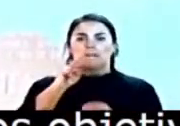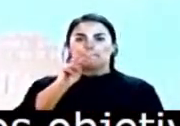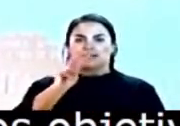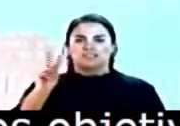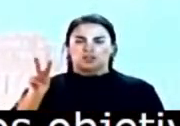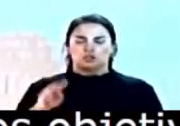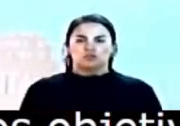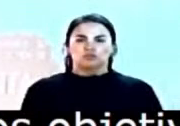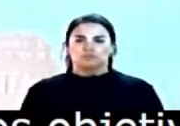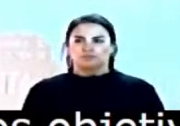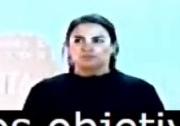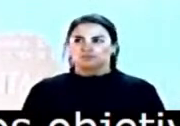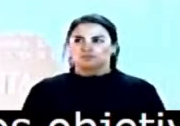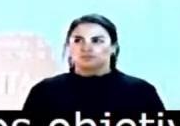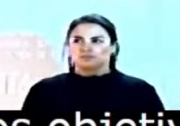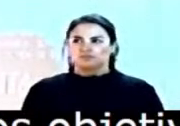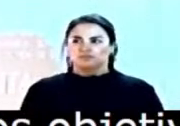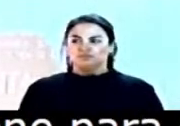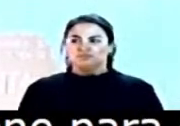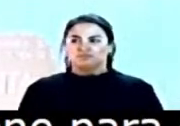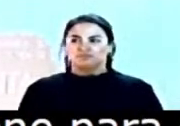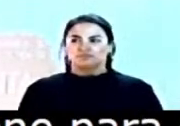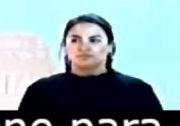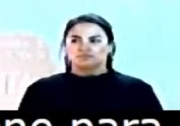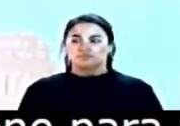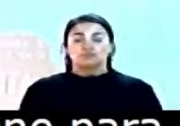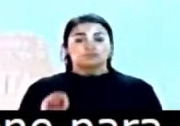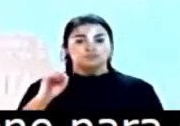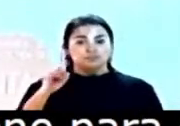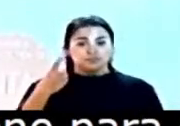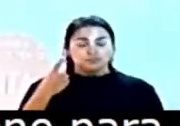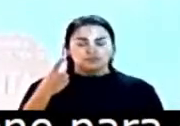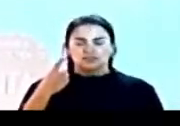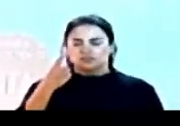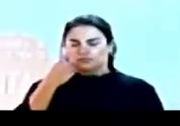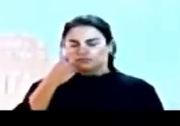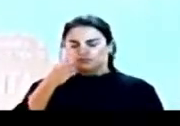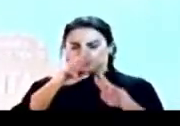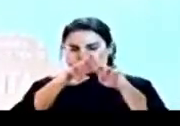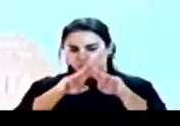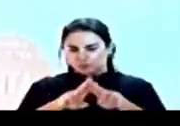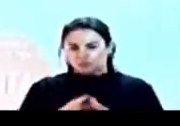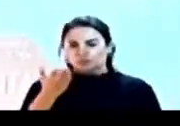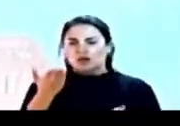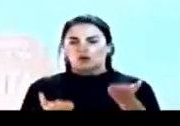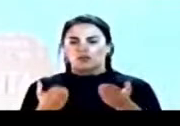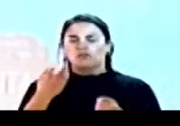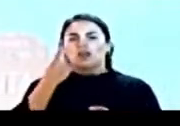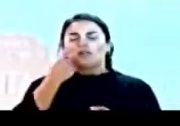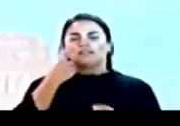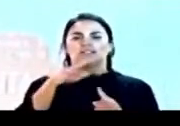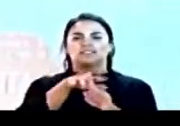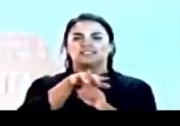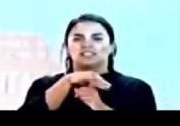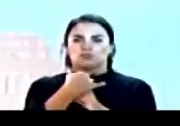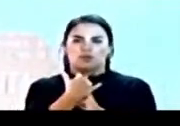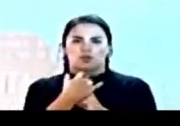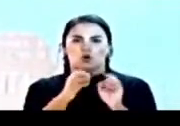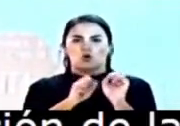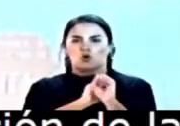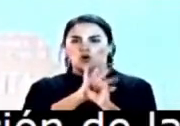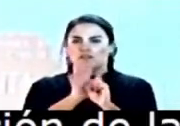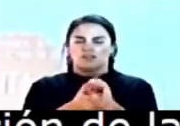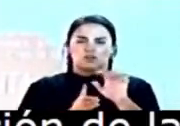2022. Vamos a hacer, en primer lugar, una valoración de la situación de la pandemia